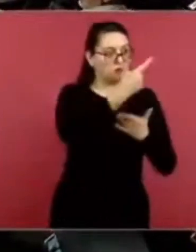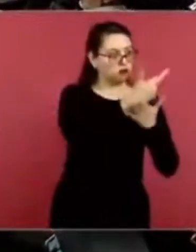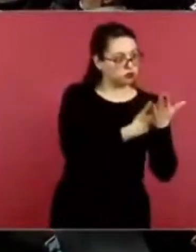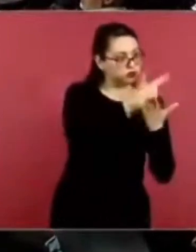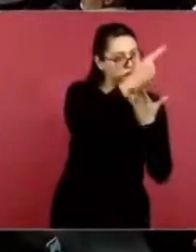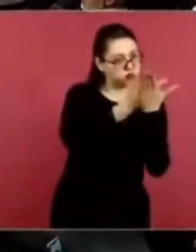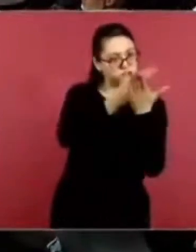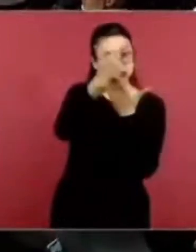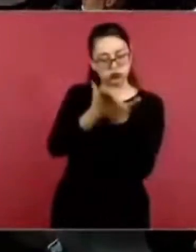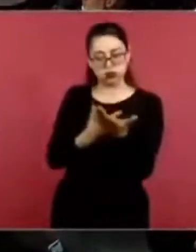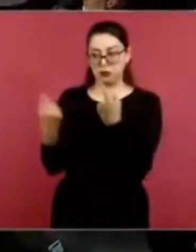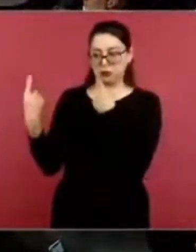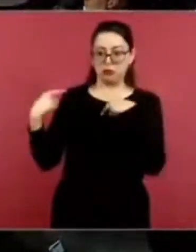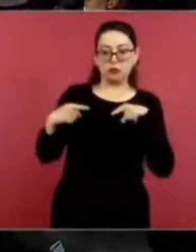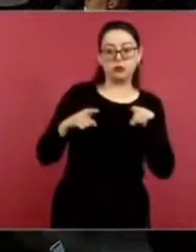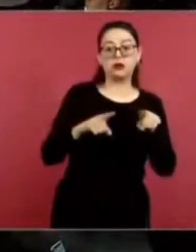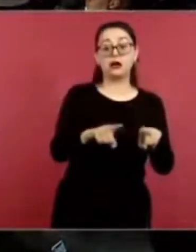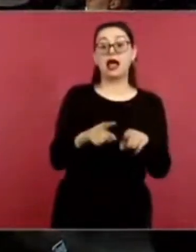Directo. ¿Dinero?